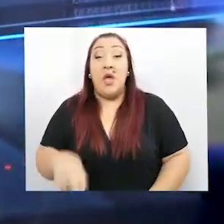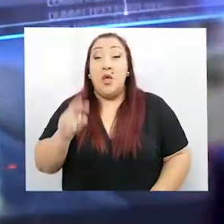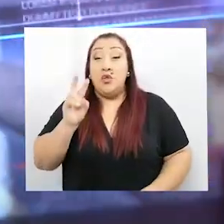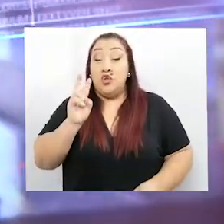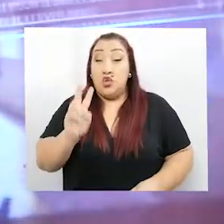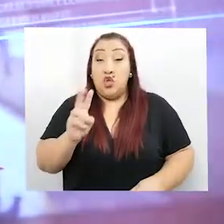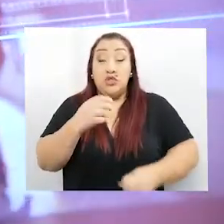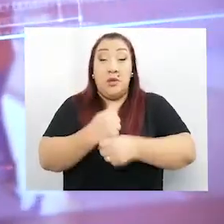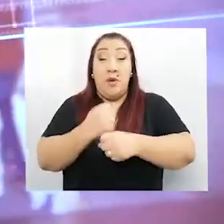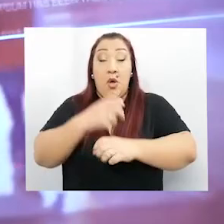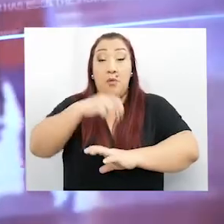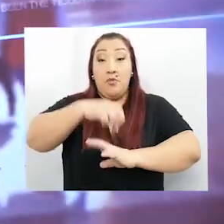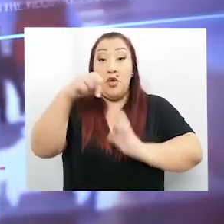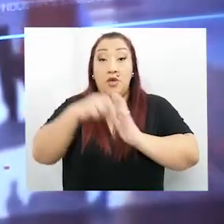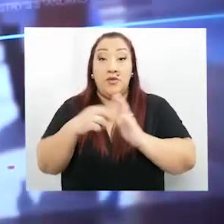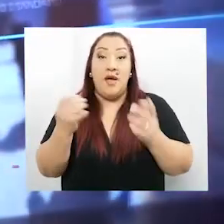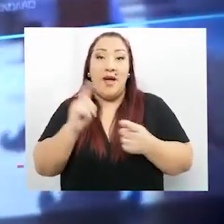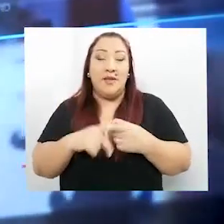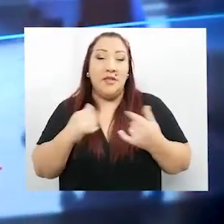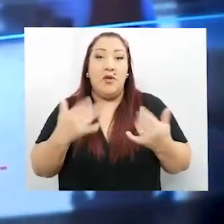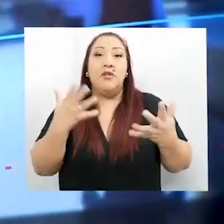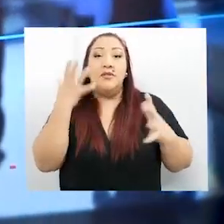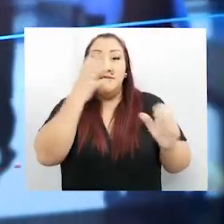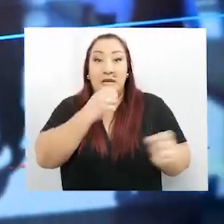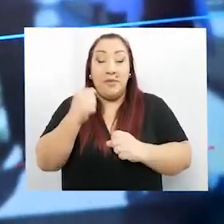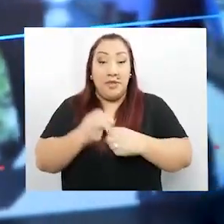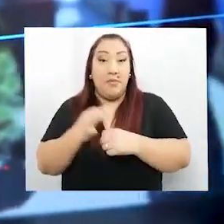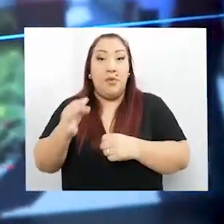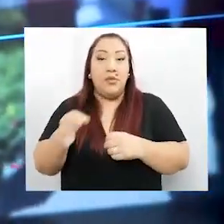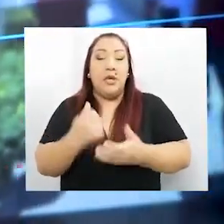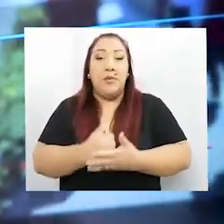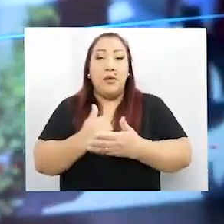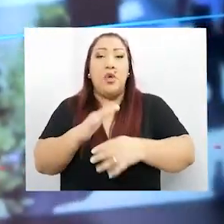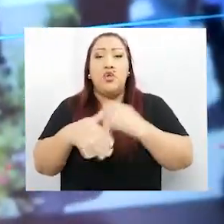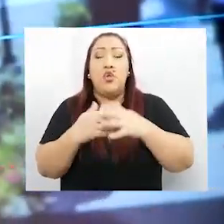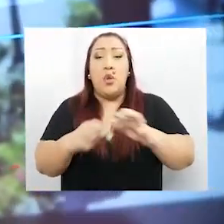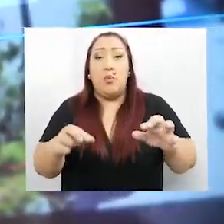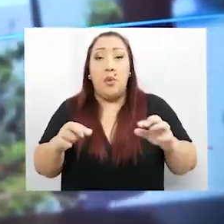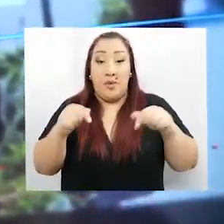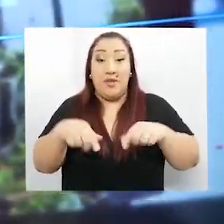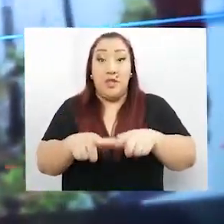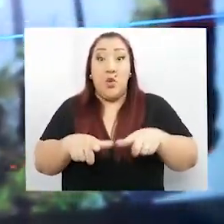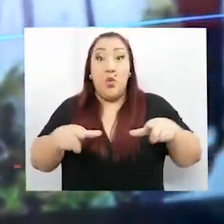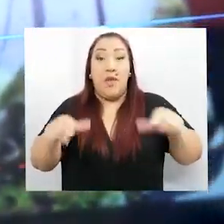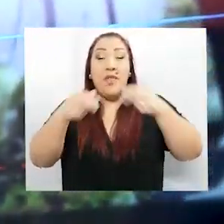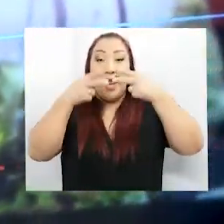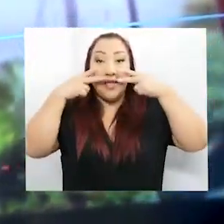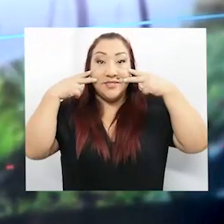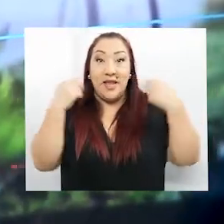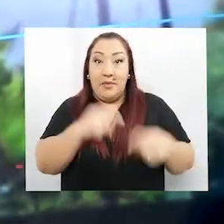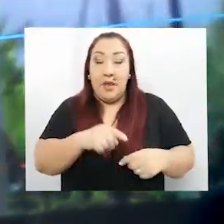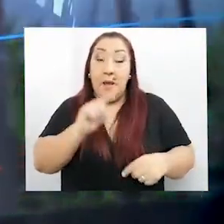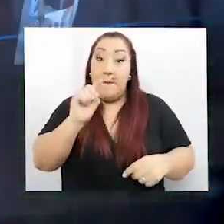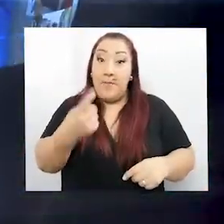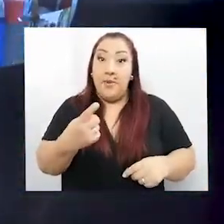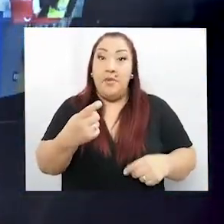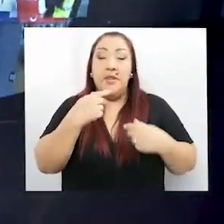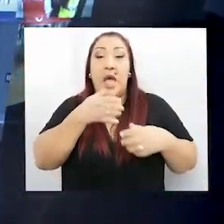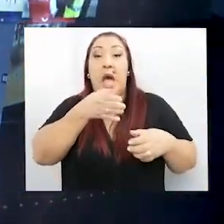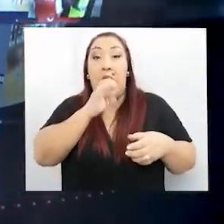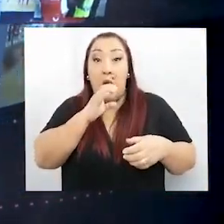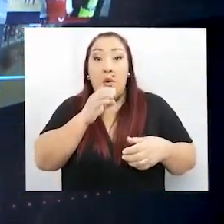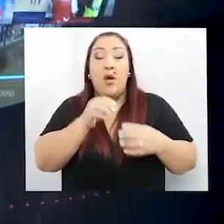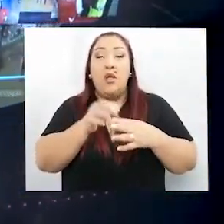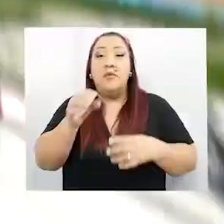Dos emblemáticas obras se encuentran en ejecución en la región San Martín que beneficiarán a la población de esta zona de la selva. La primera dotará